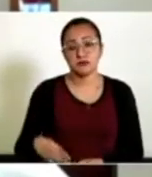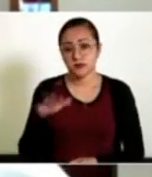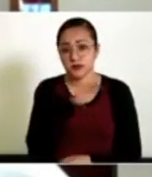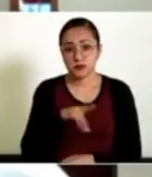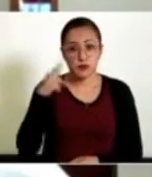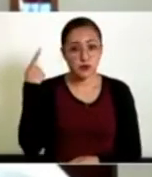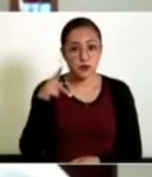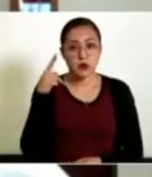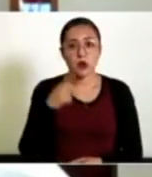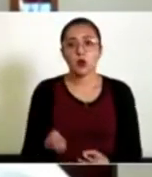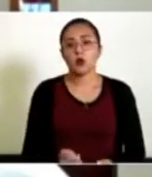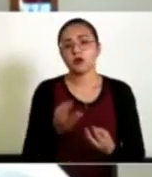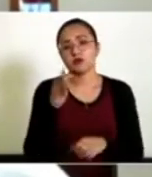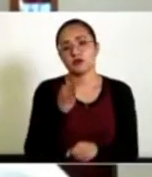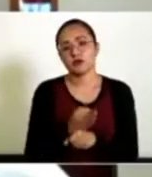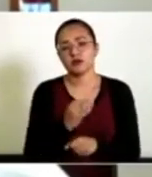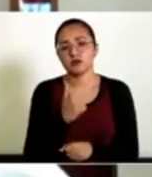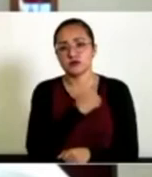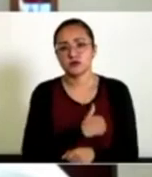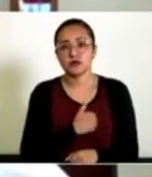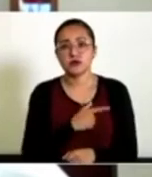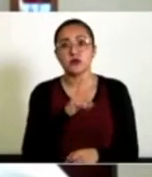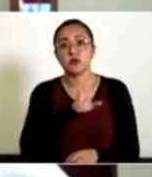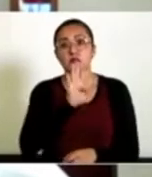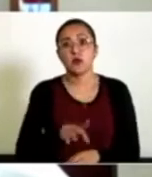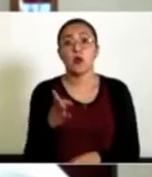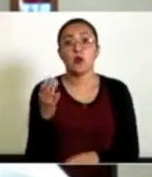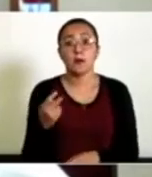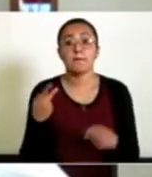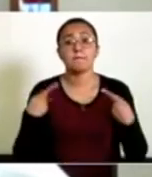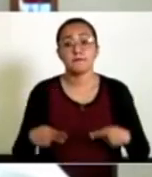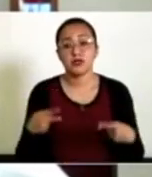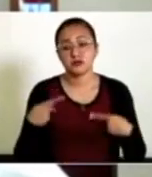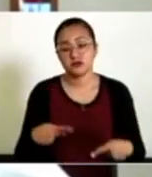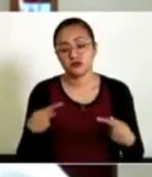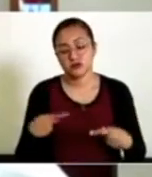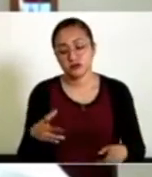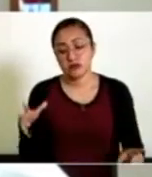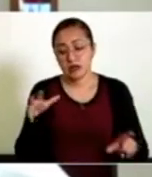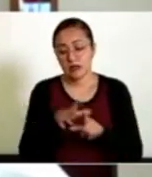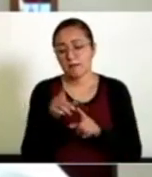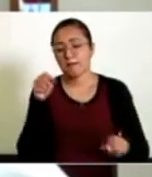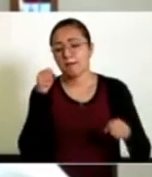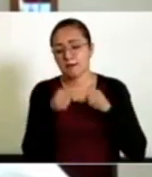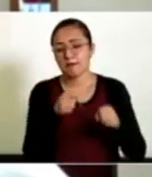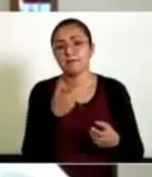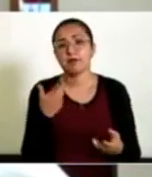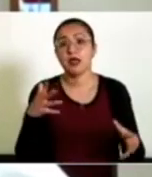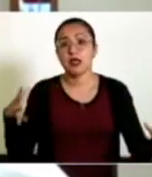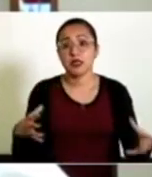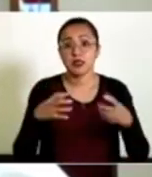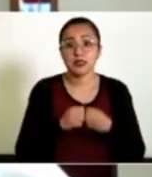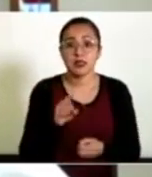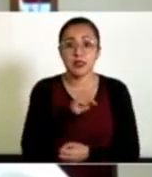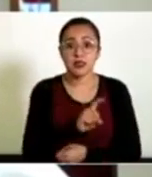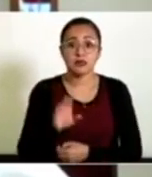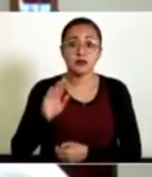entidad, los cuales lamentablemente han cobrado la vida de 9 personas y se ha logrado el rescate de